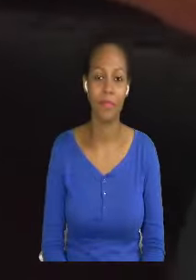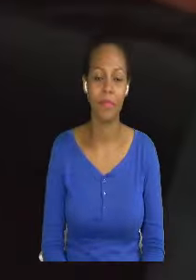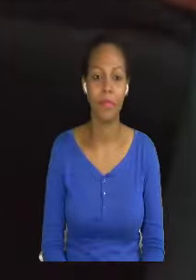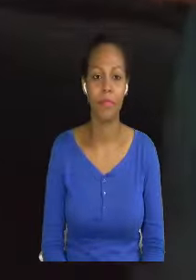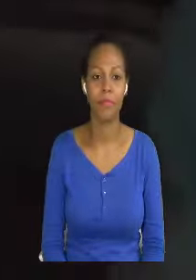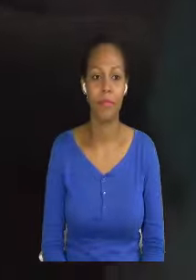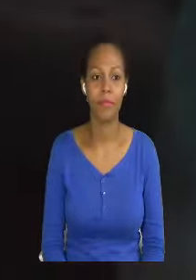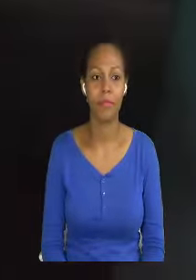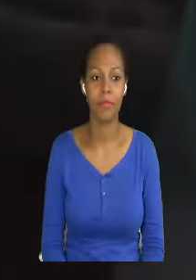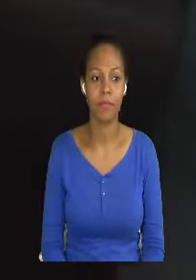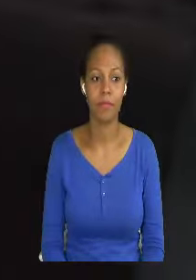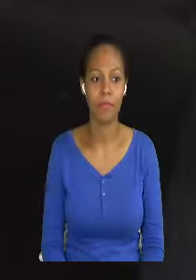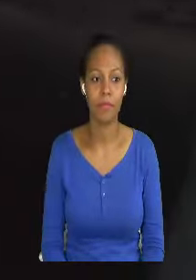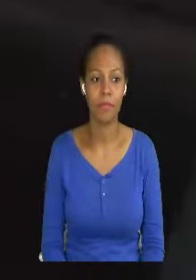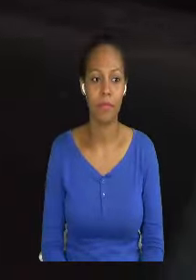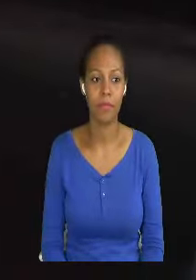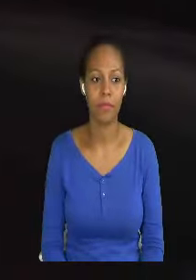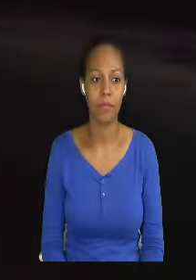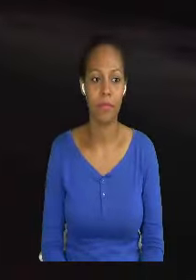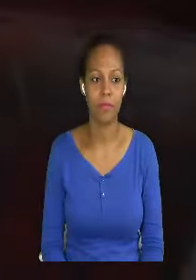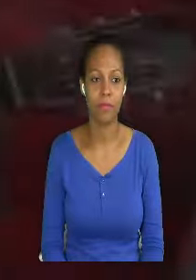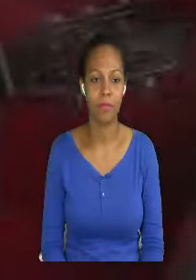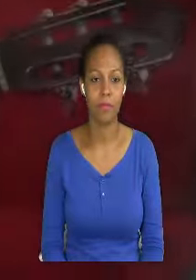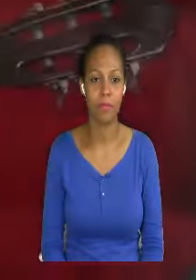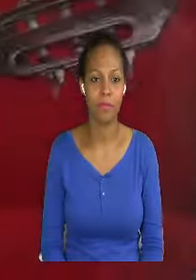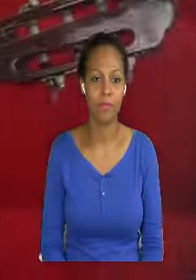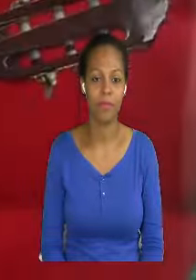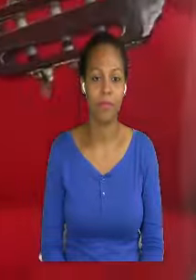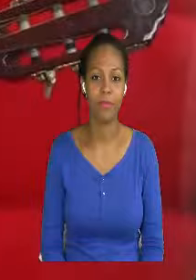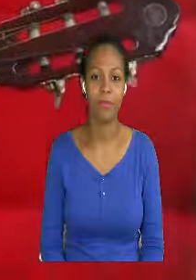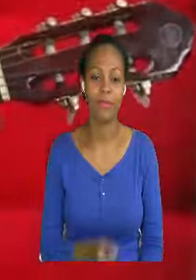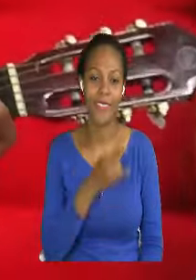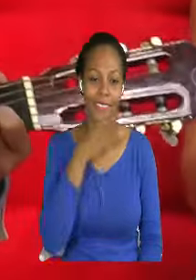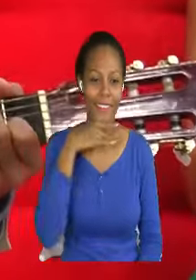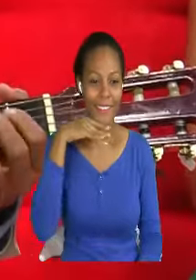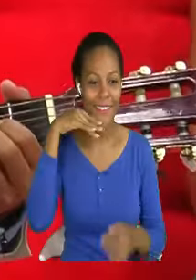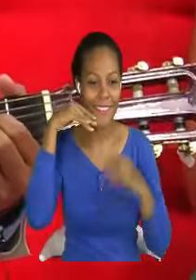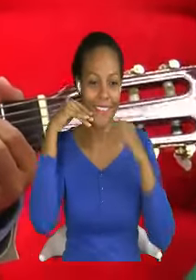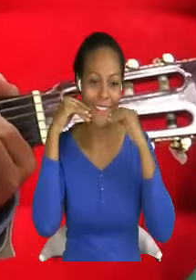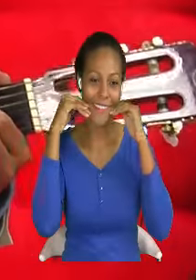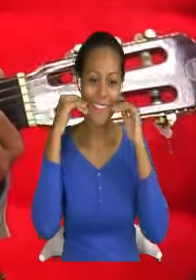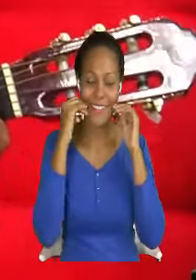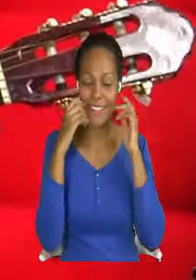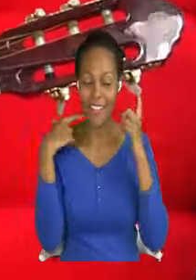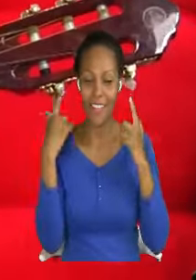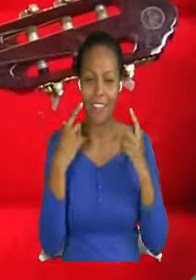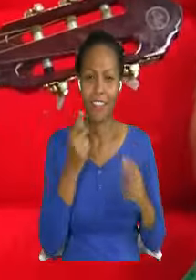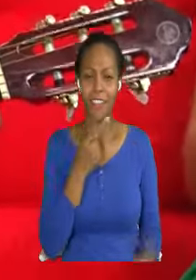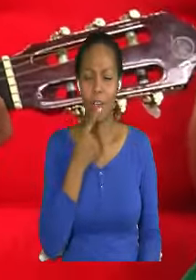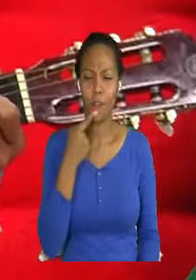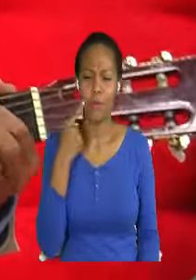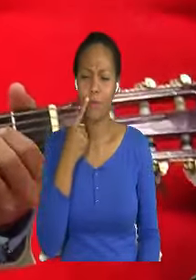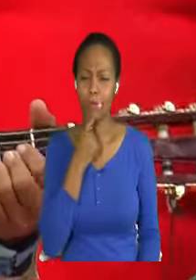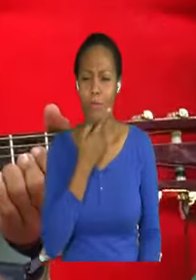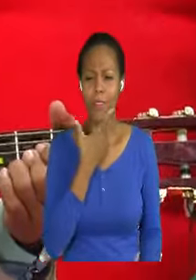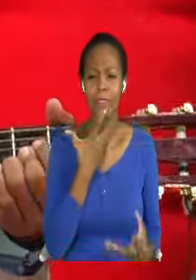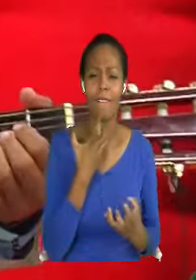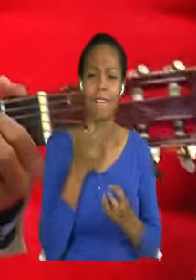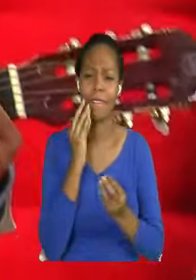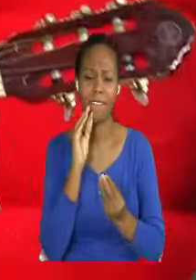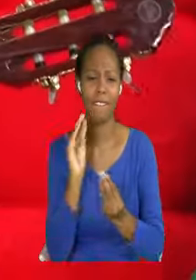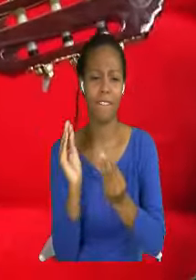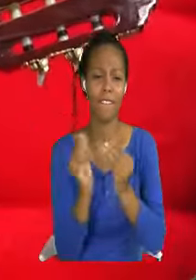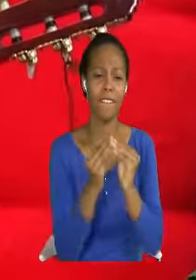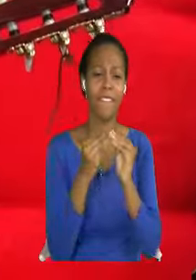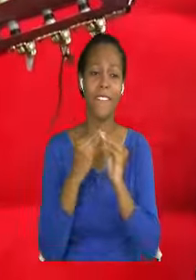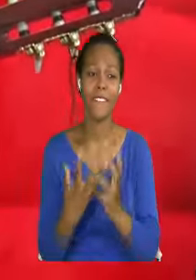Tu voz me enamora, tu risa me aloca, tus labios provocan, ya quiero besarte,